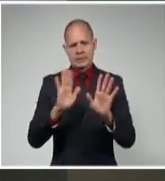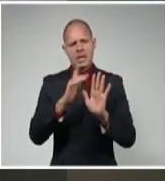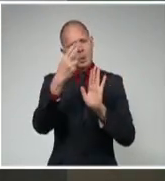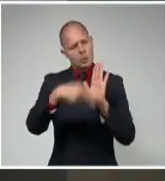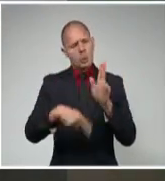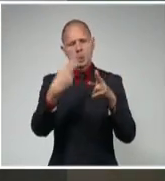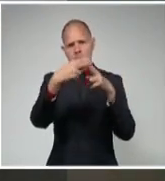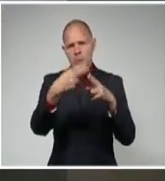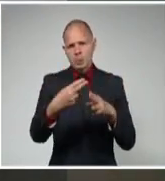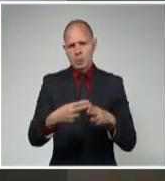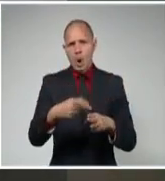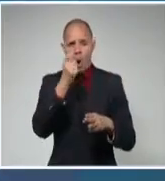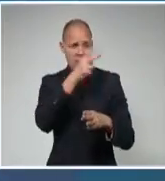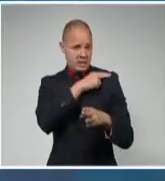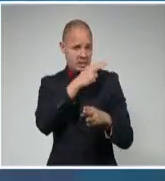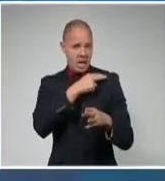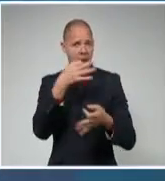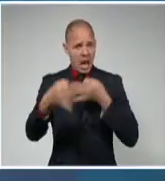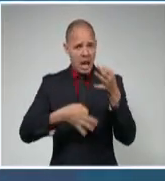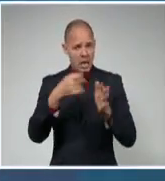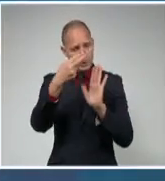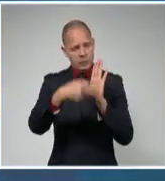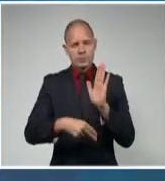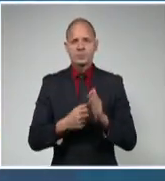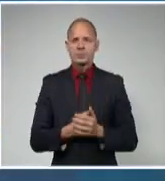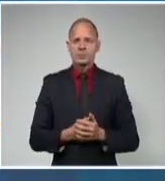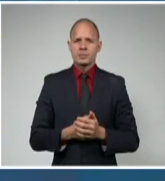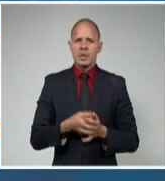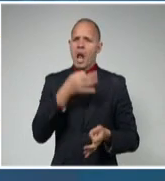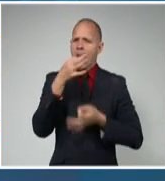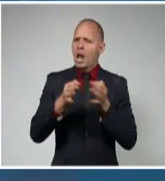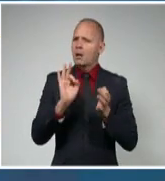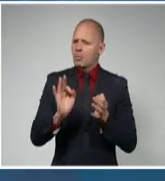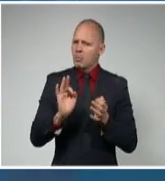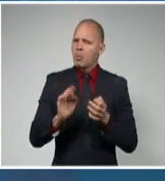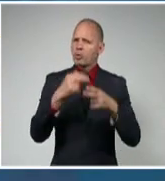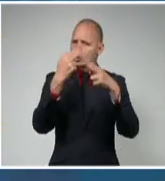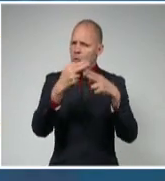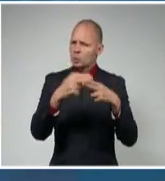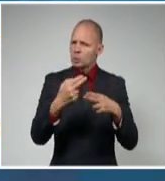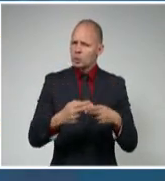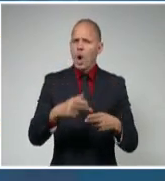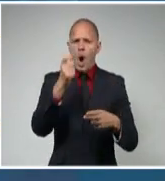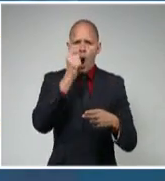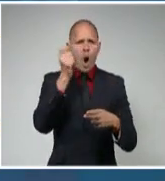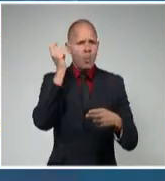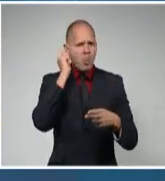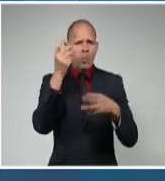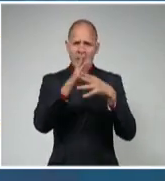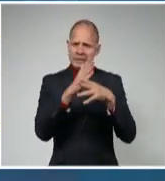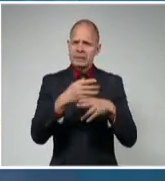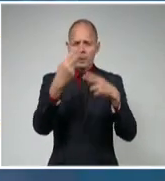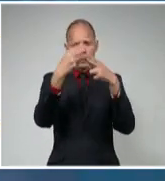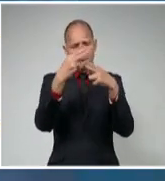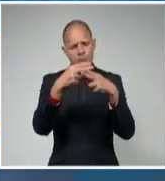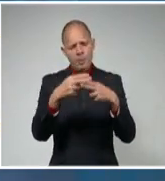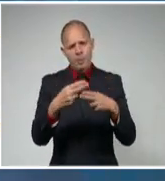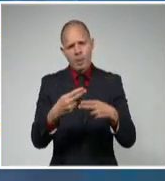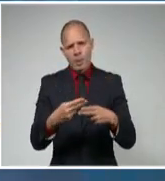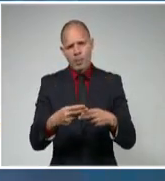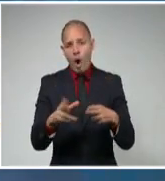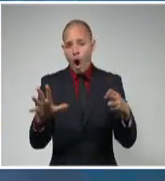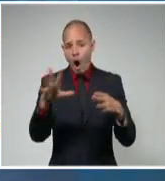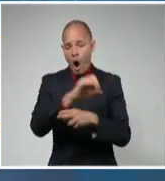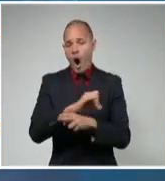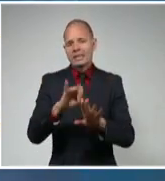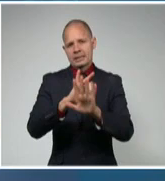equipo, Félix Machín Gallo. Luis Montero, 39 kilogramos. Marina Rodríguez, en la división de 64 kilogramos. Melissa